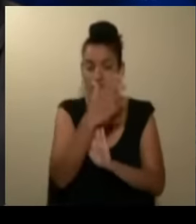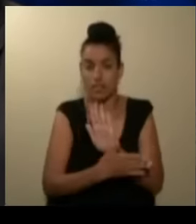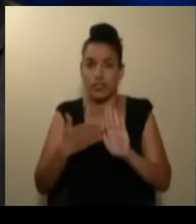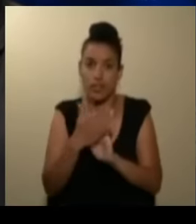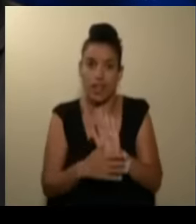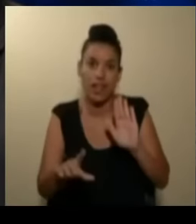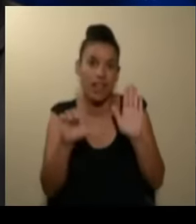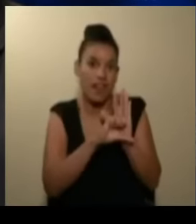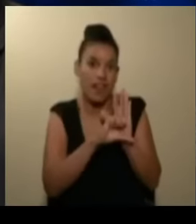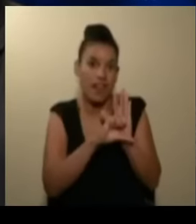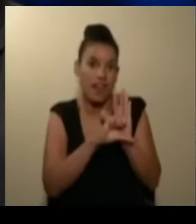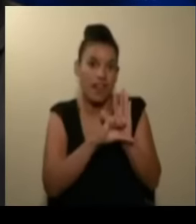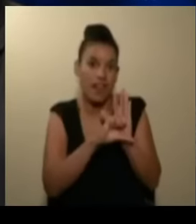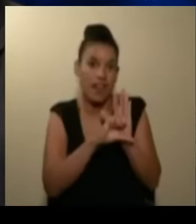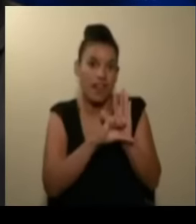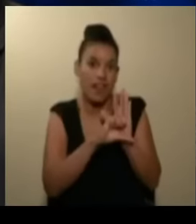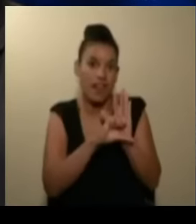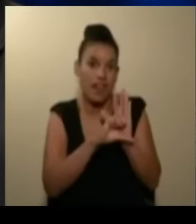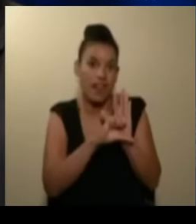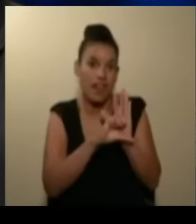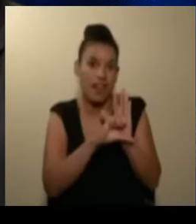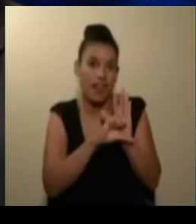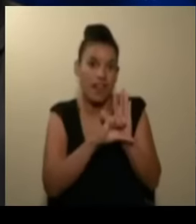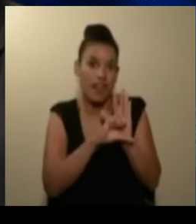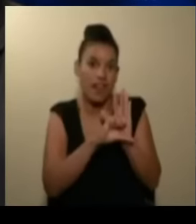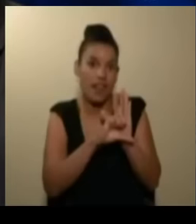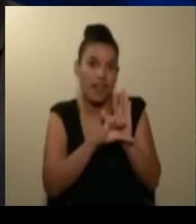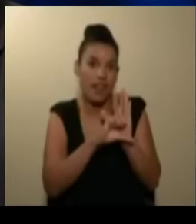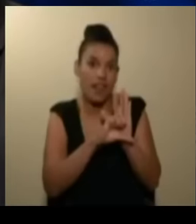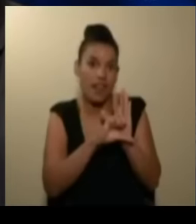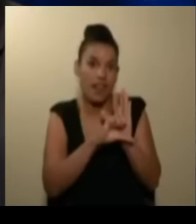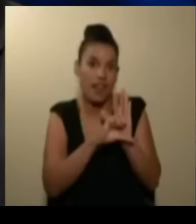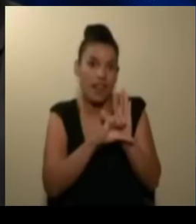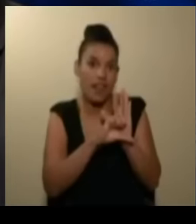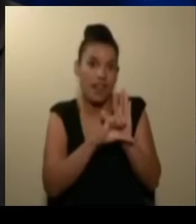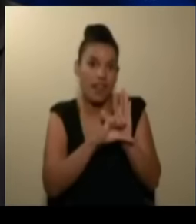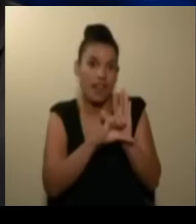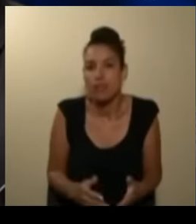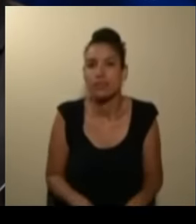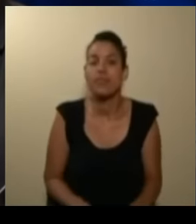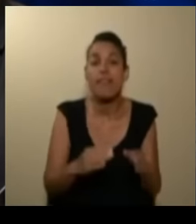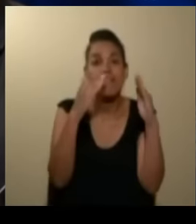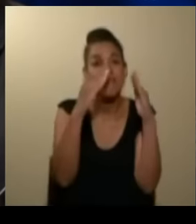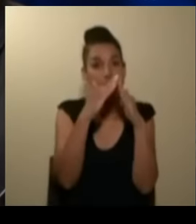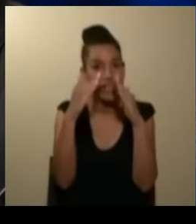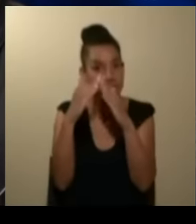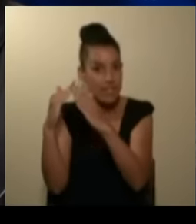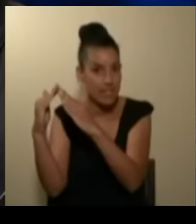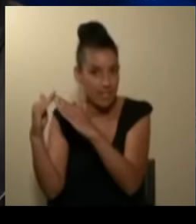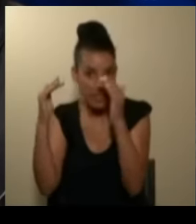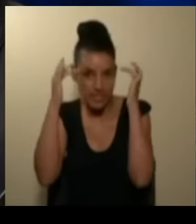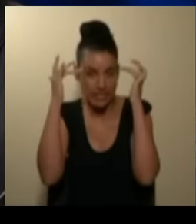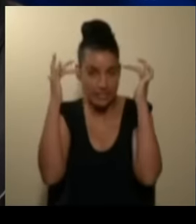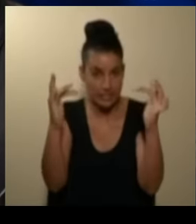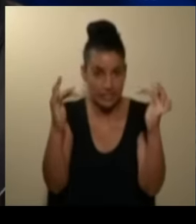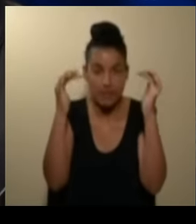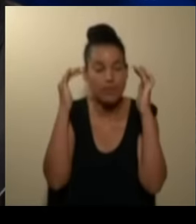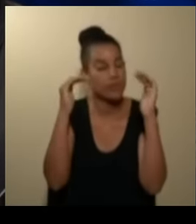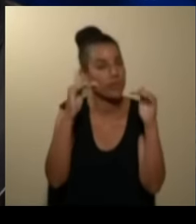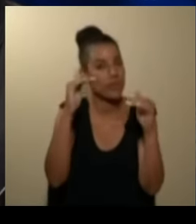la ley de urgente consideración y es vivienda, otro de los temas de la ley de urgente consideración a abordar en